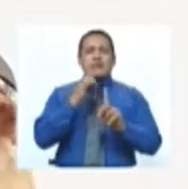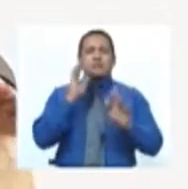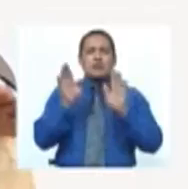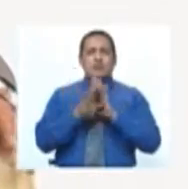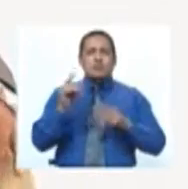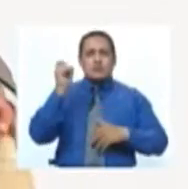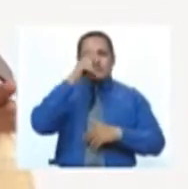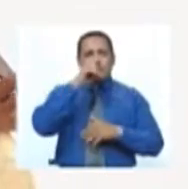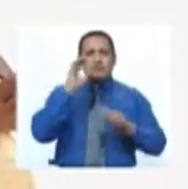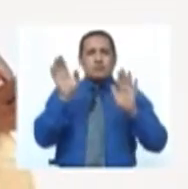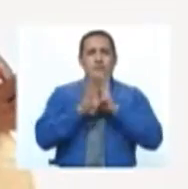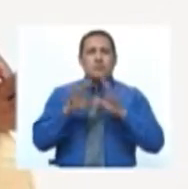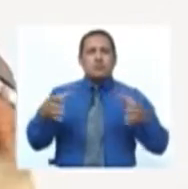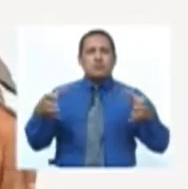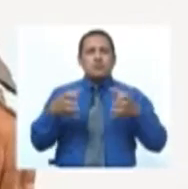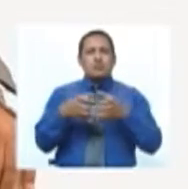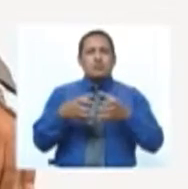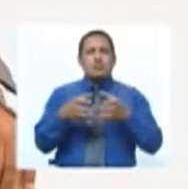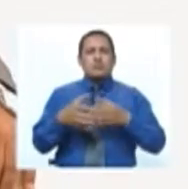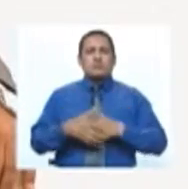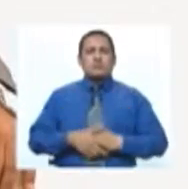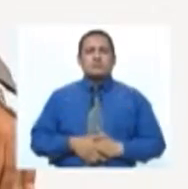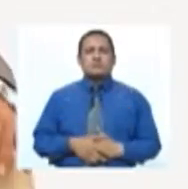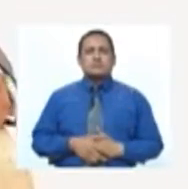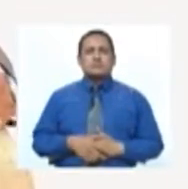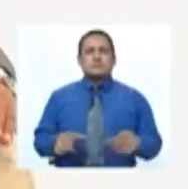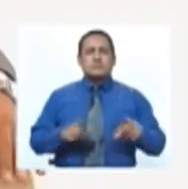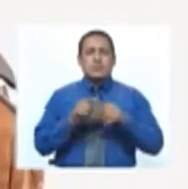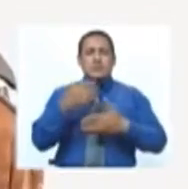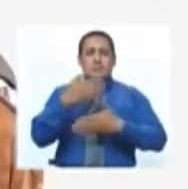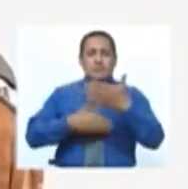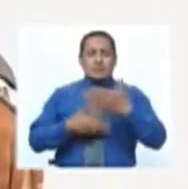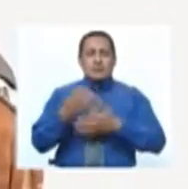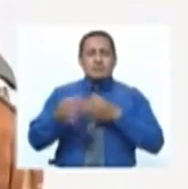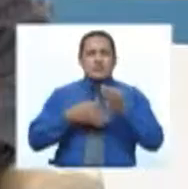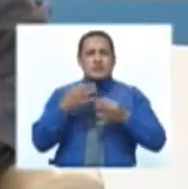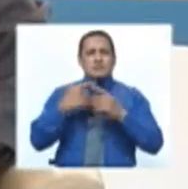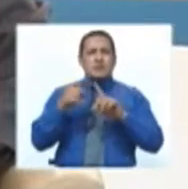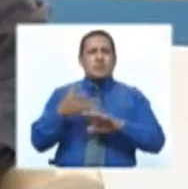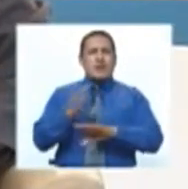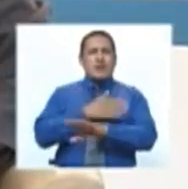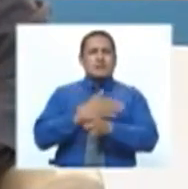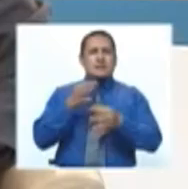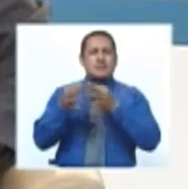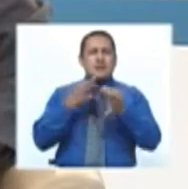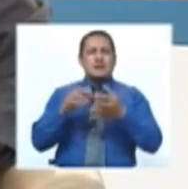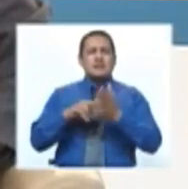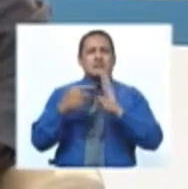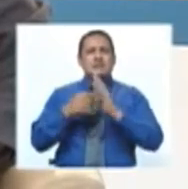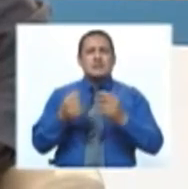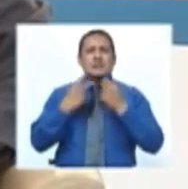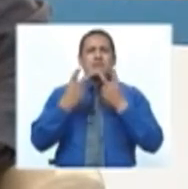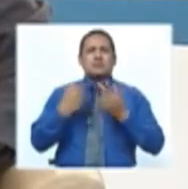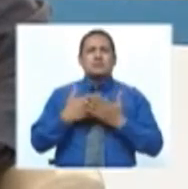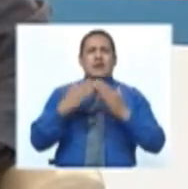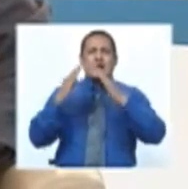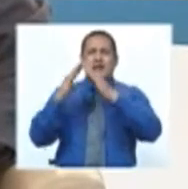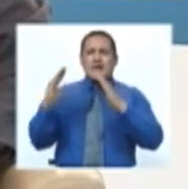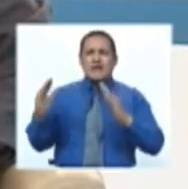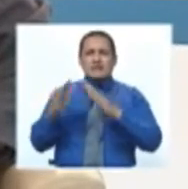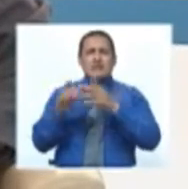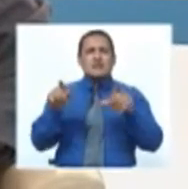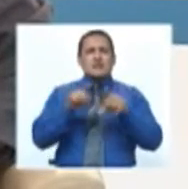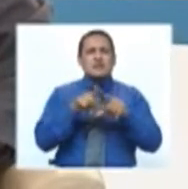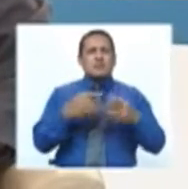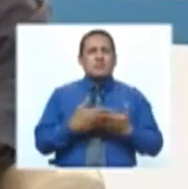a la complejidad y en cuanto al universo. En el texto... Claro, perdón, pero antes que eso, ¿qué entendemos por un bien inmueble y un